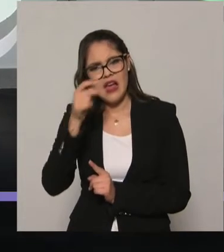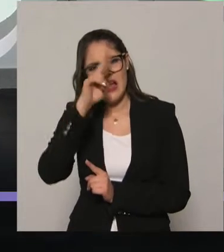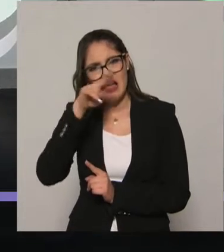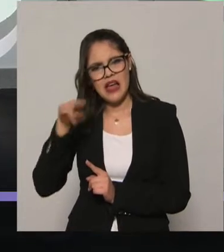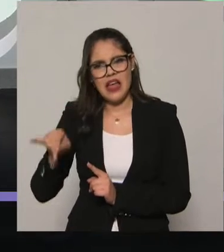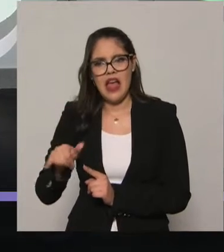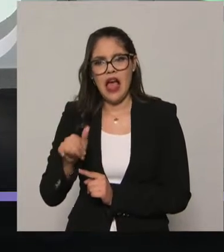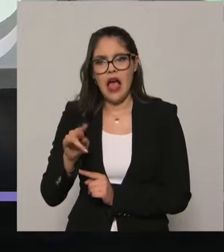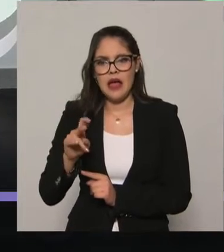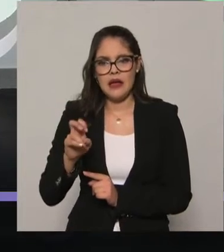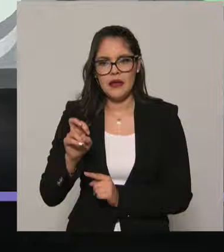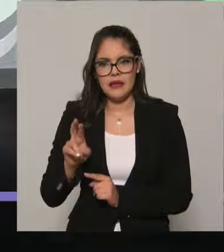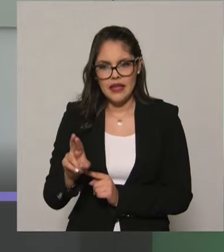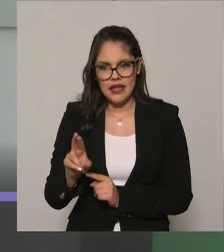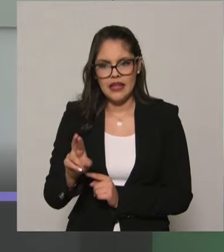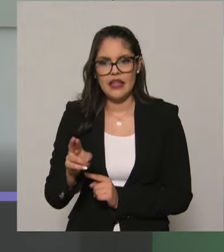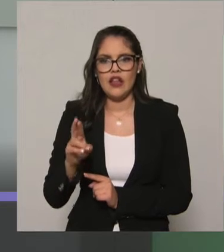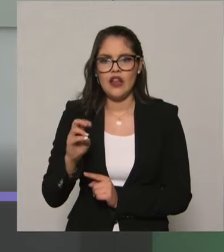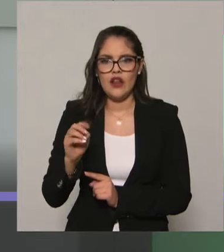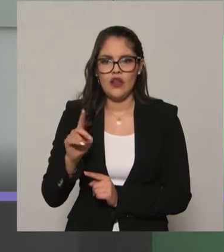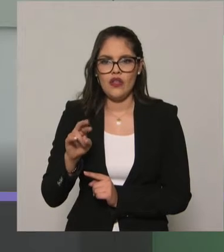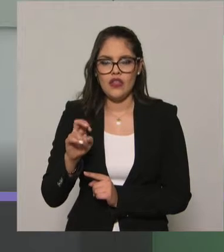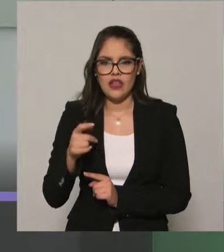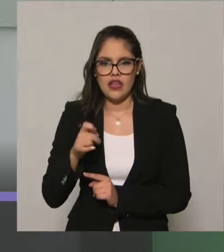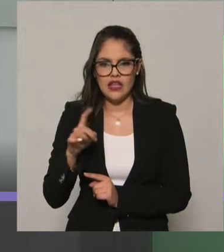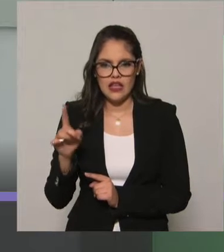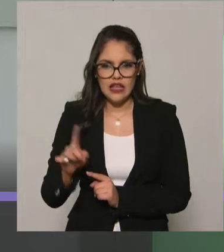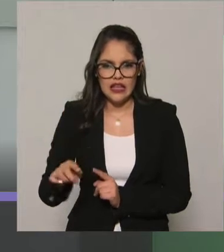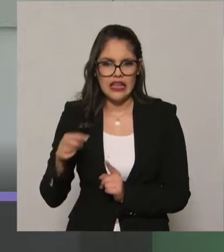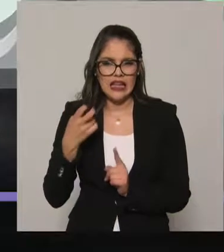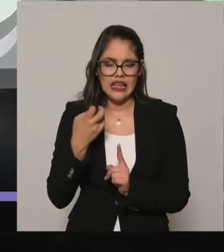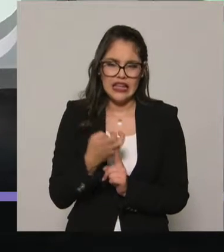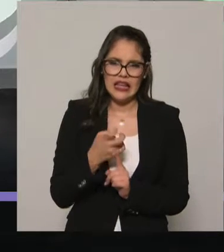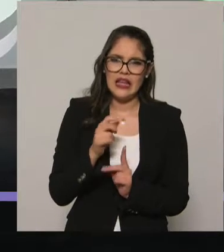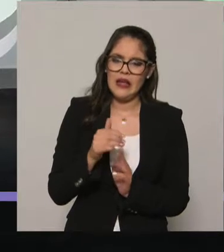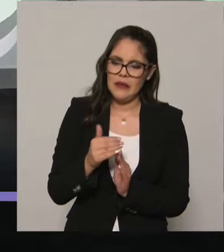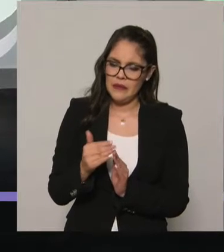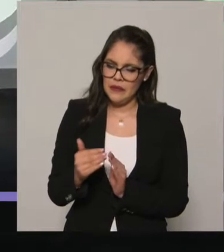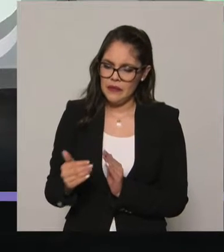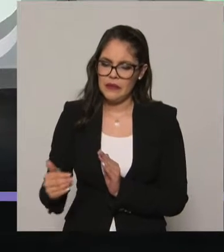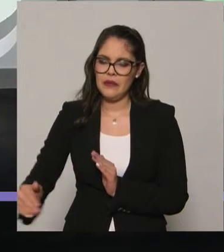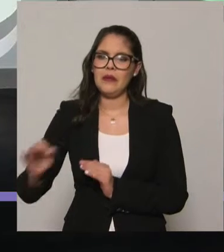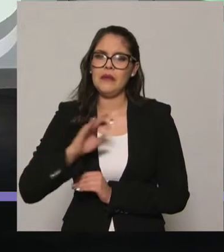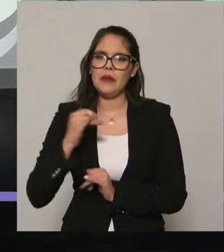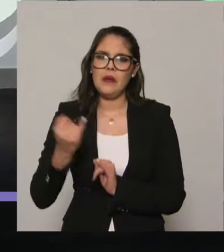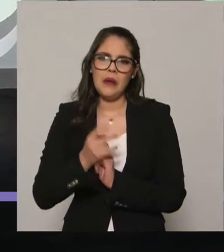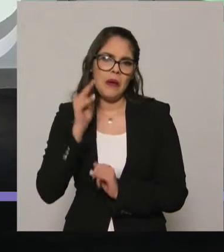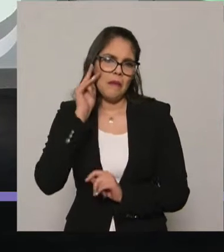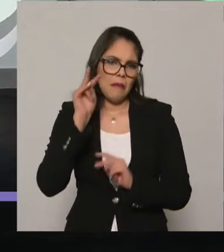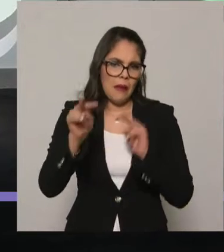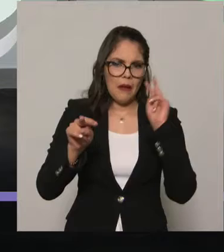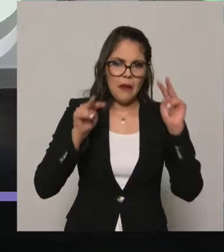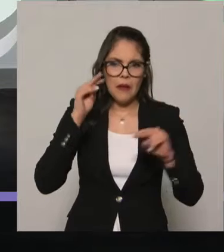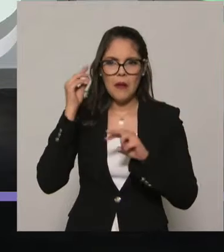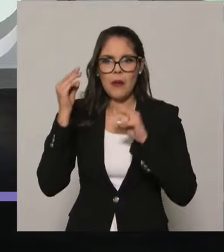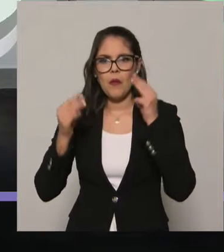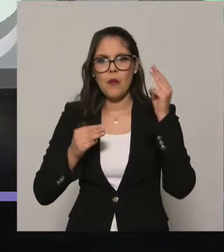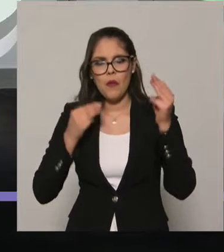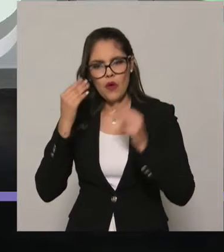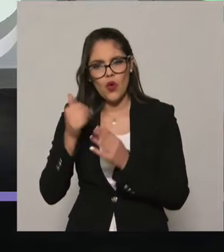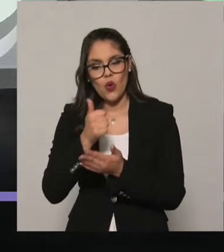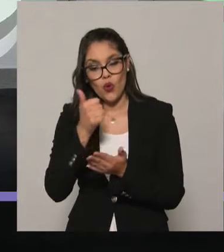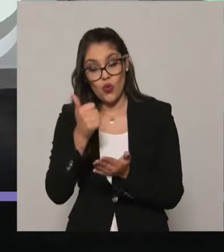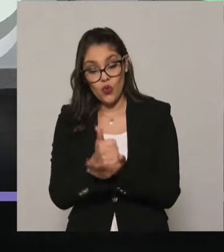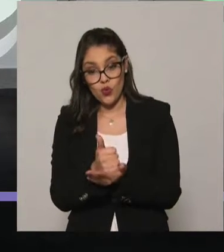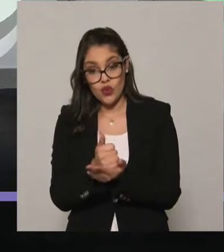Rodríguez Lozano, uno de los 17 murales que hay en Palacio de Bellas Artes, que también usted puede entrar a ver exclusivamente los murales. El Museo de la Ciudad, entonces, ya